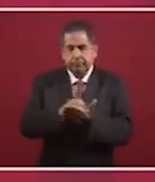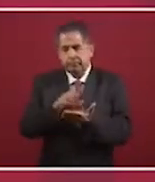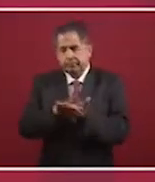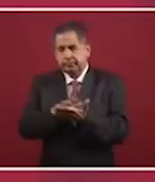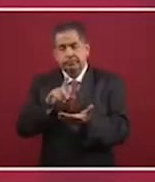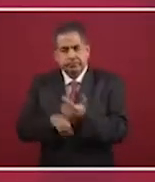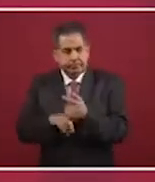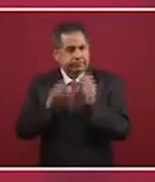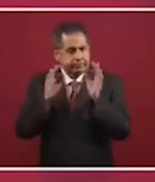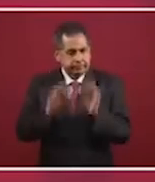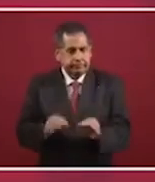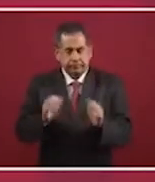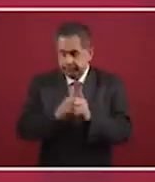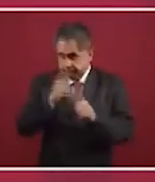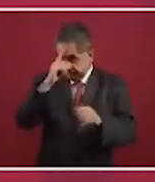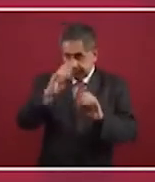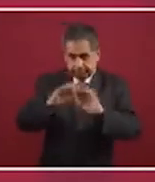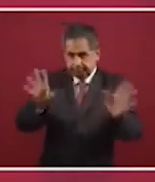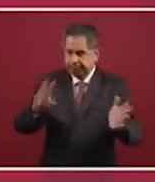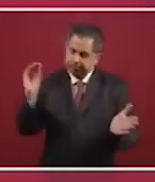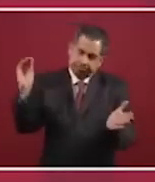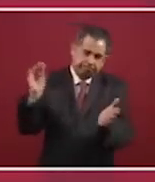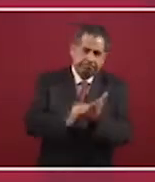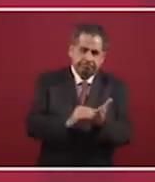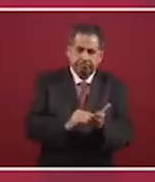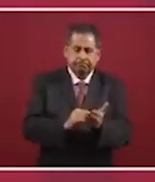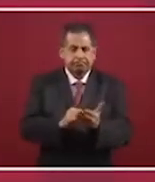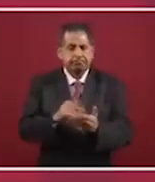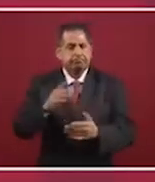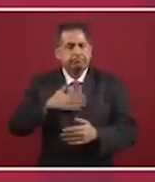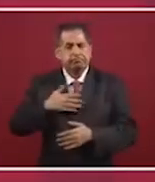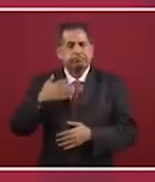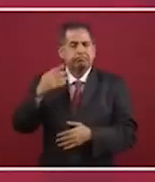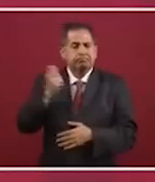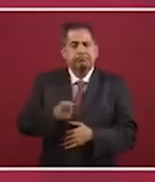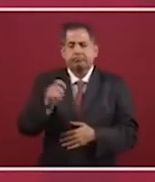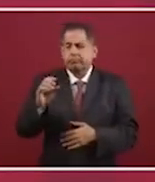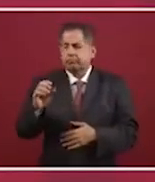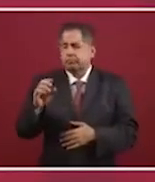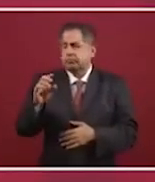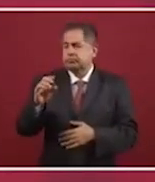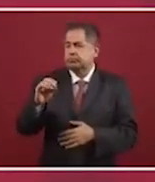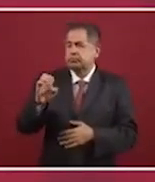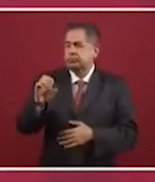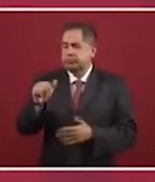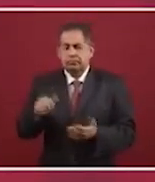con claridad una postura, no al silencio.